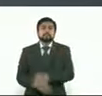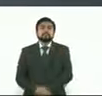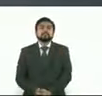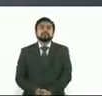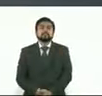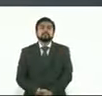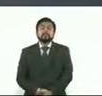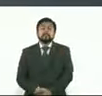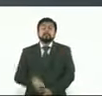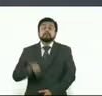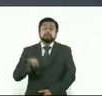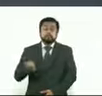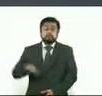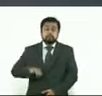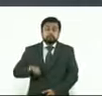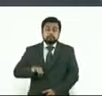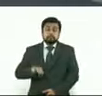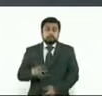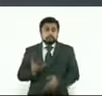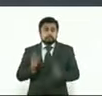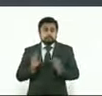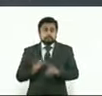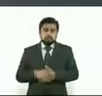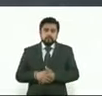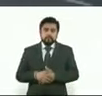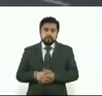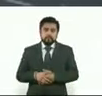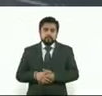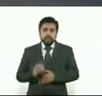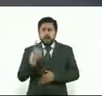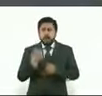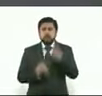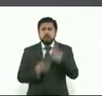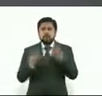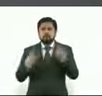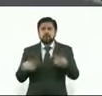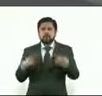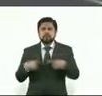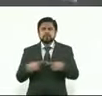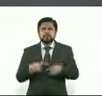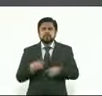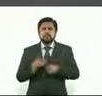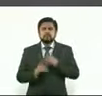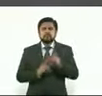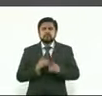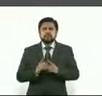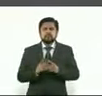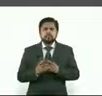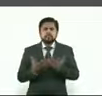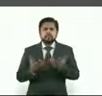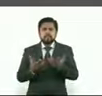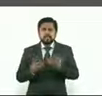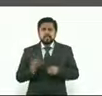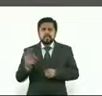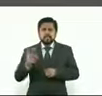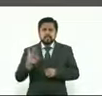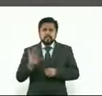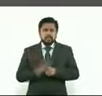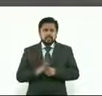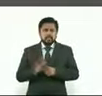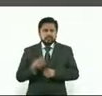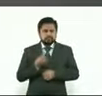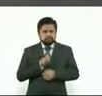Pues sí, es de llamar la atención eso, Benjamín. No, bueno, hay deportistas que a lo mejor tienen chance de aguantar, de hacerlo